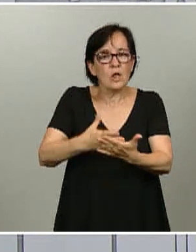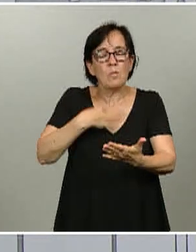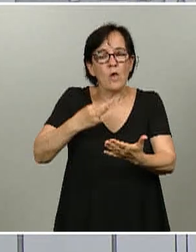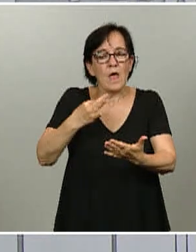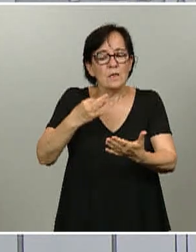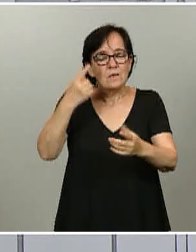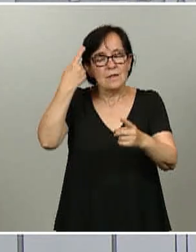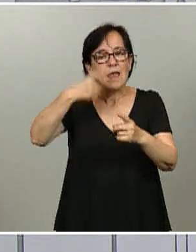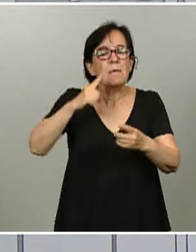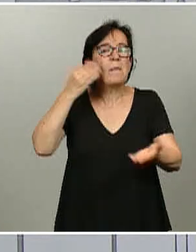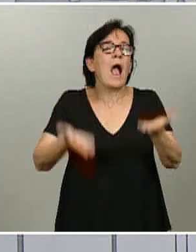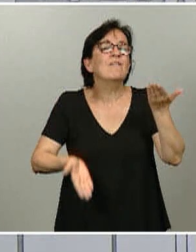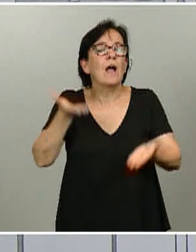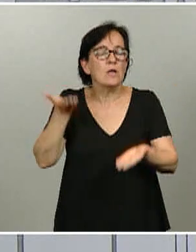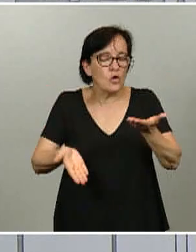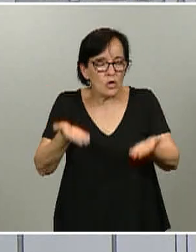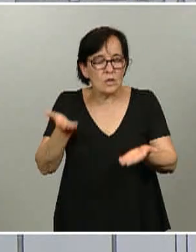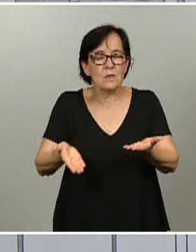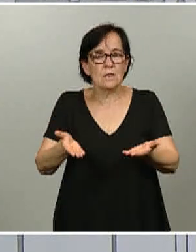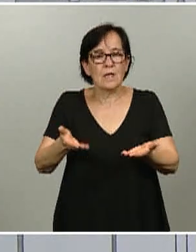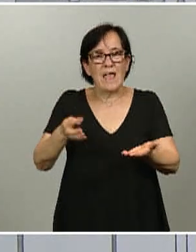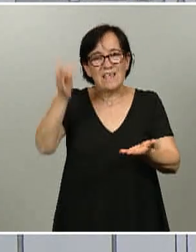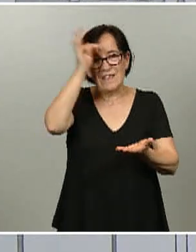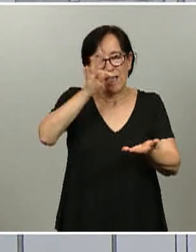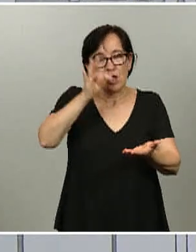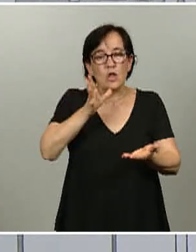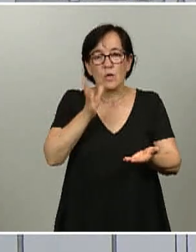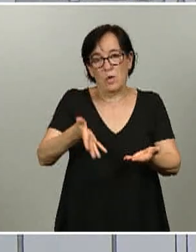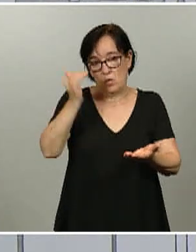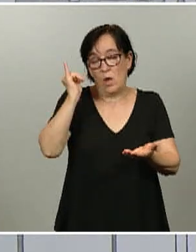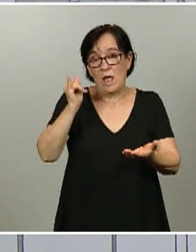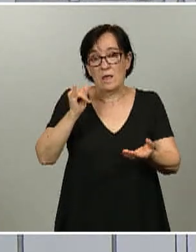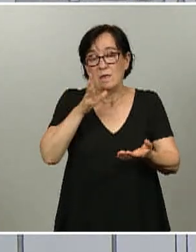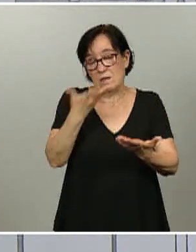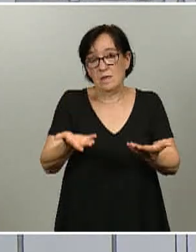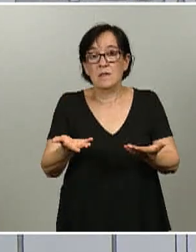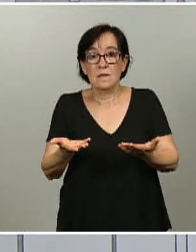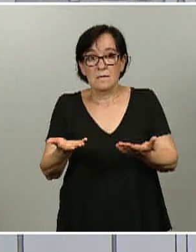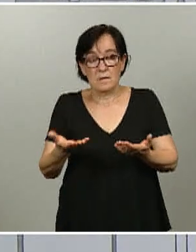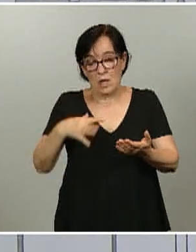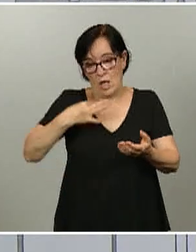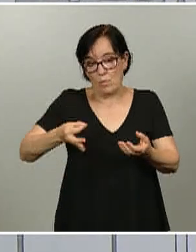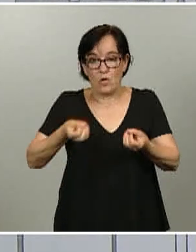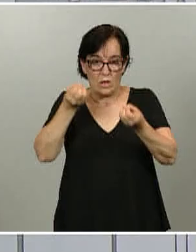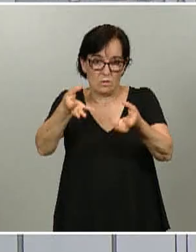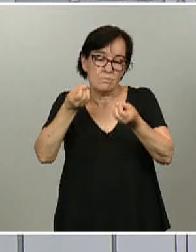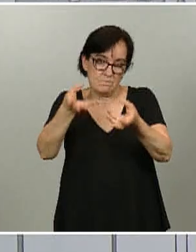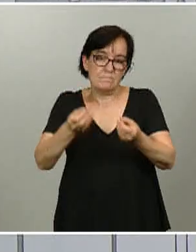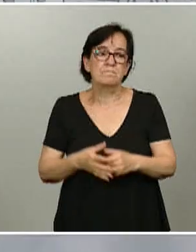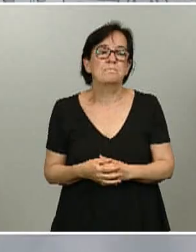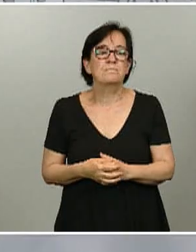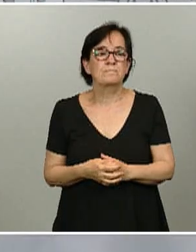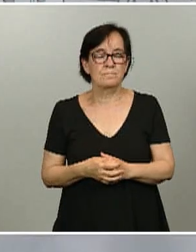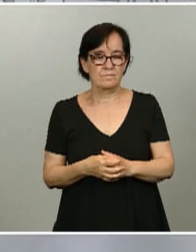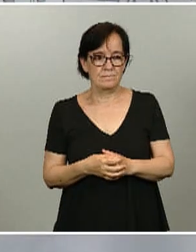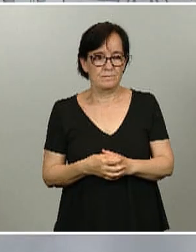valorar esta hipótesis. Cuando exista, pues entiendo que la pondremos a su disposición. Associated